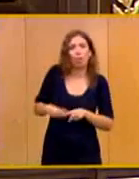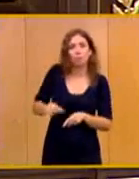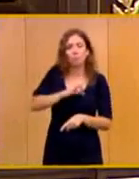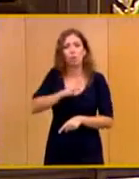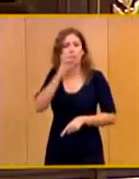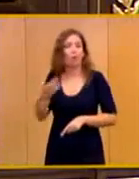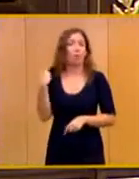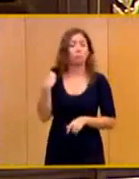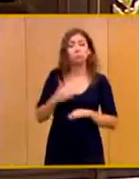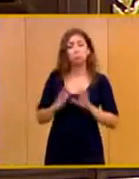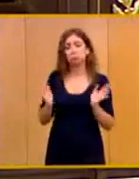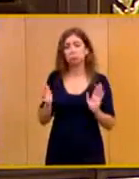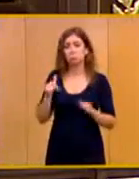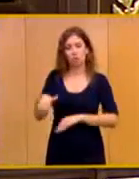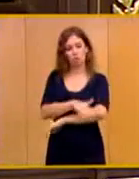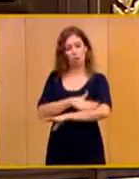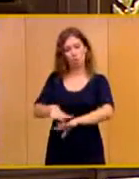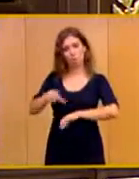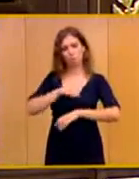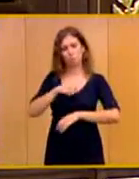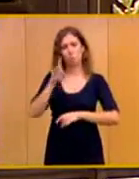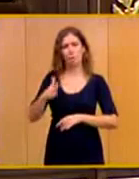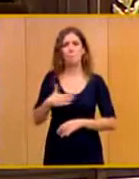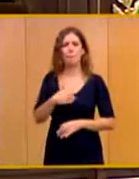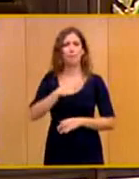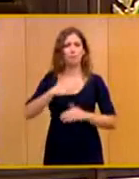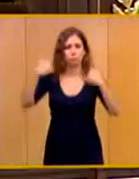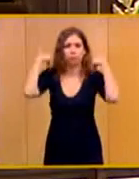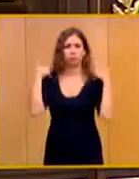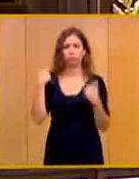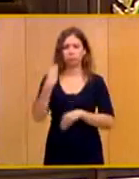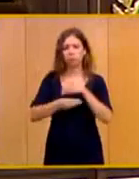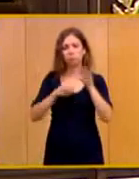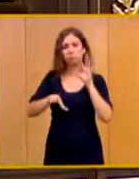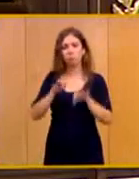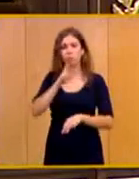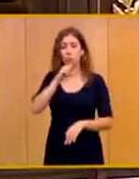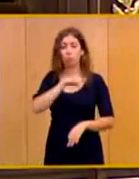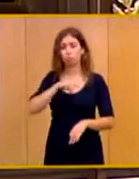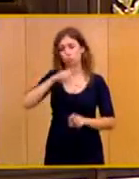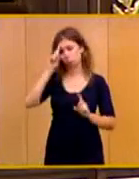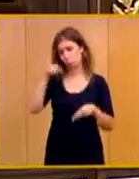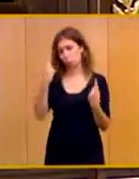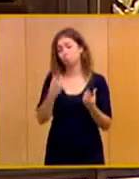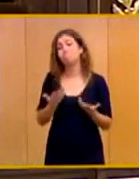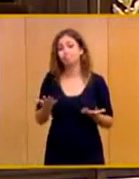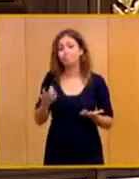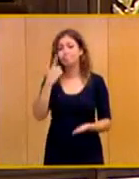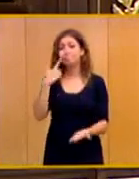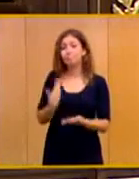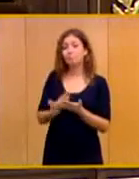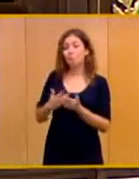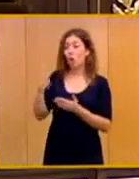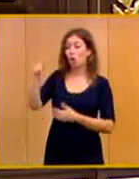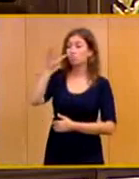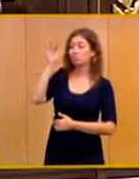Gobierno ha tenido que tomar ejerciendo su responsabilidad. Los ha tenido que tomar en solitario. Y lo que ha demostrado hoy, una vez más, y de